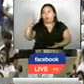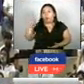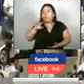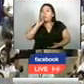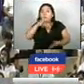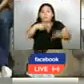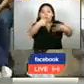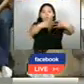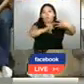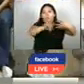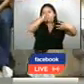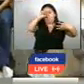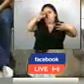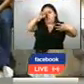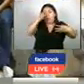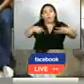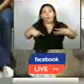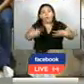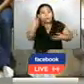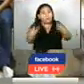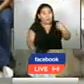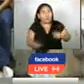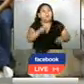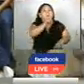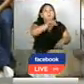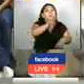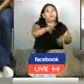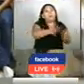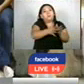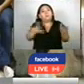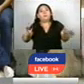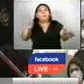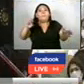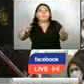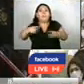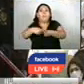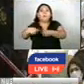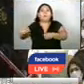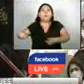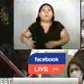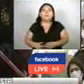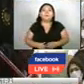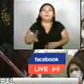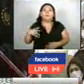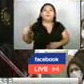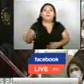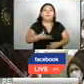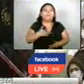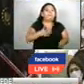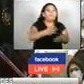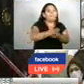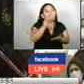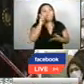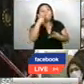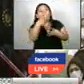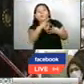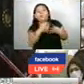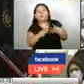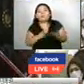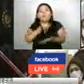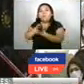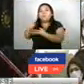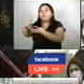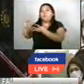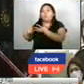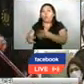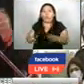Código de Trabajo debe efectuarse entre el 12 al 20 de diciembre. Vamos con inspecciones integrales, pero focalizadas a